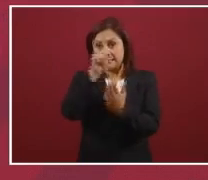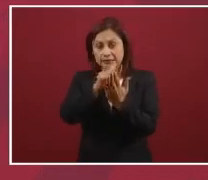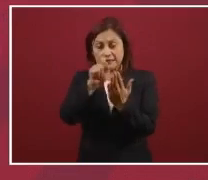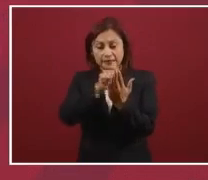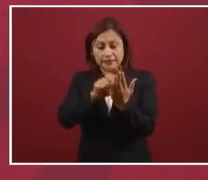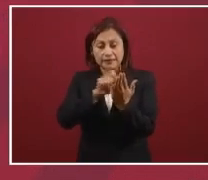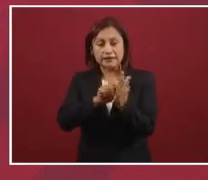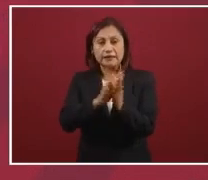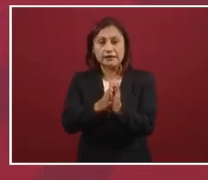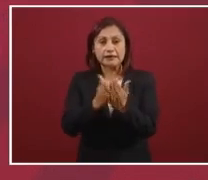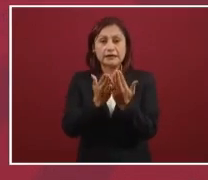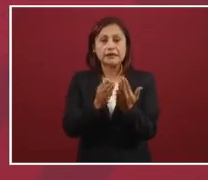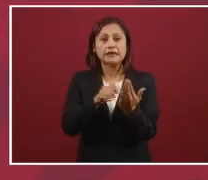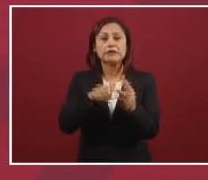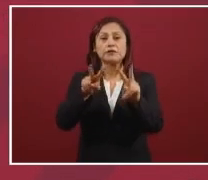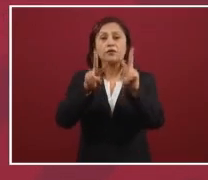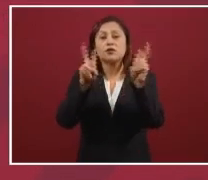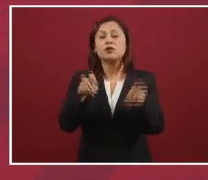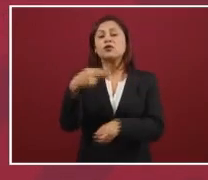Neoliberalismo